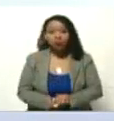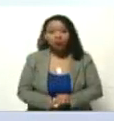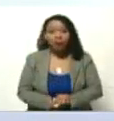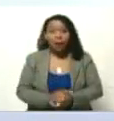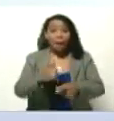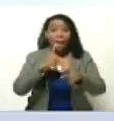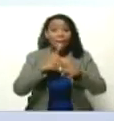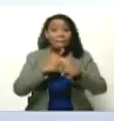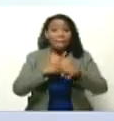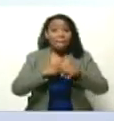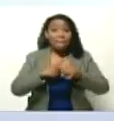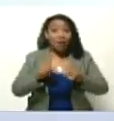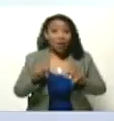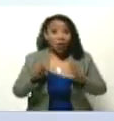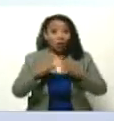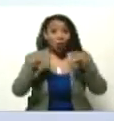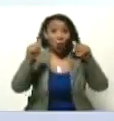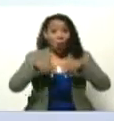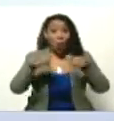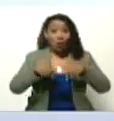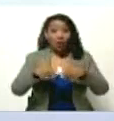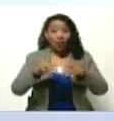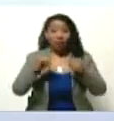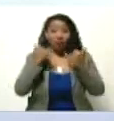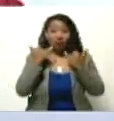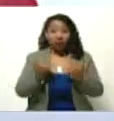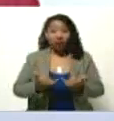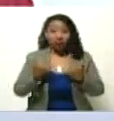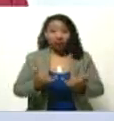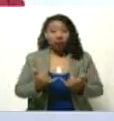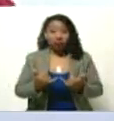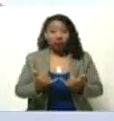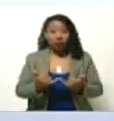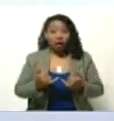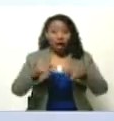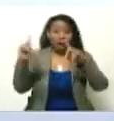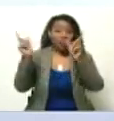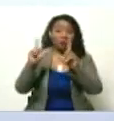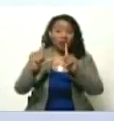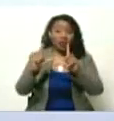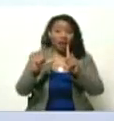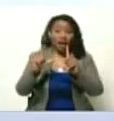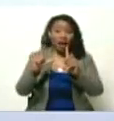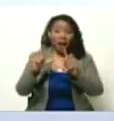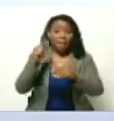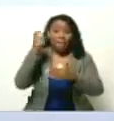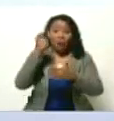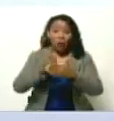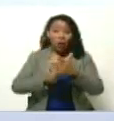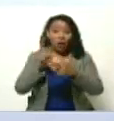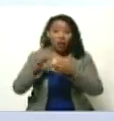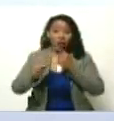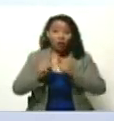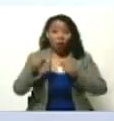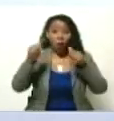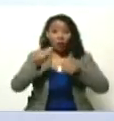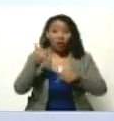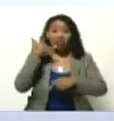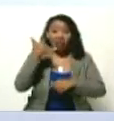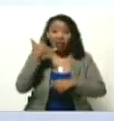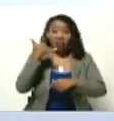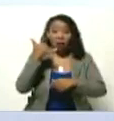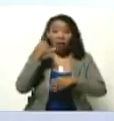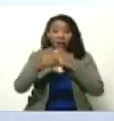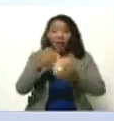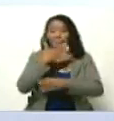Pero todo ahorita es inmediato. Las televisoras hubiesen censurado esas cosas. Pero ahorita no, con un teléfono usted se convierte